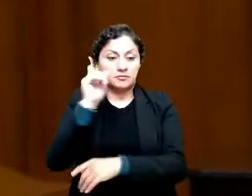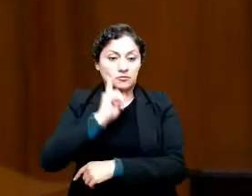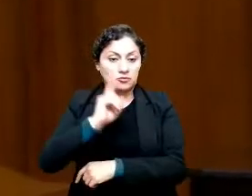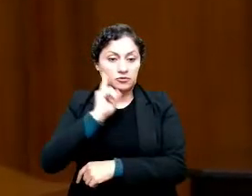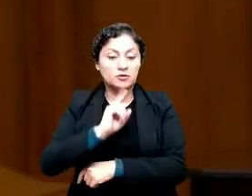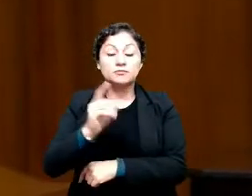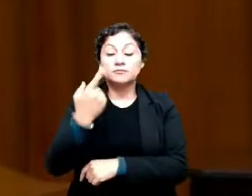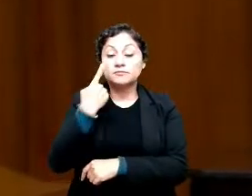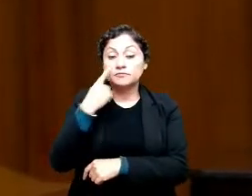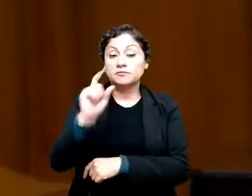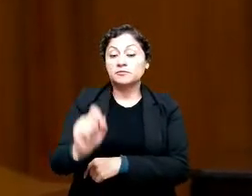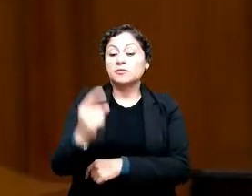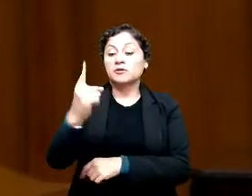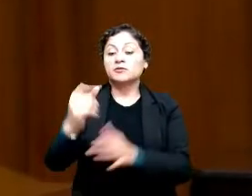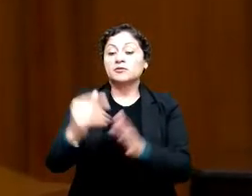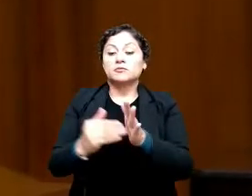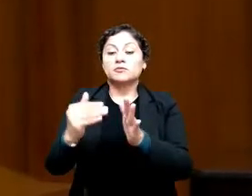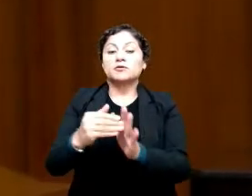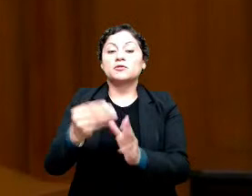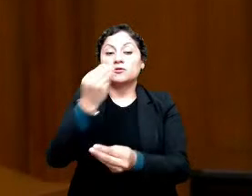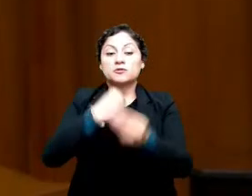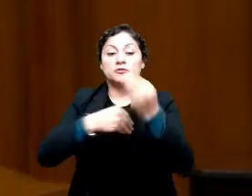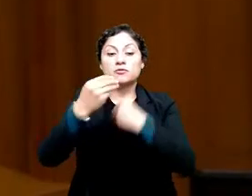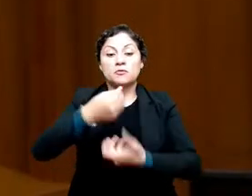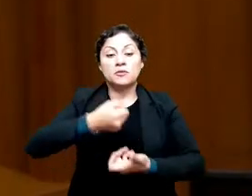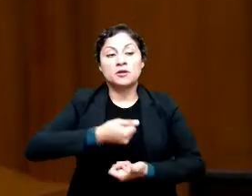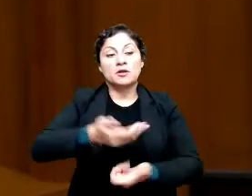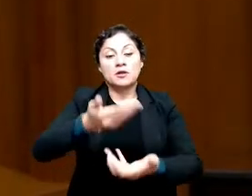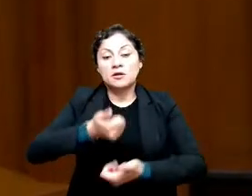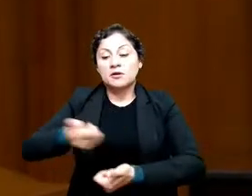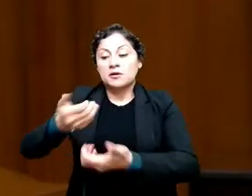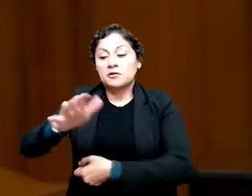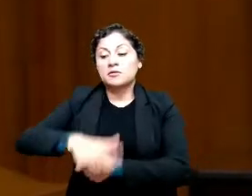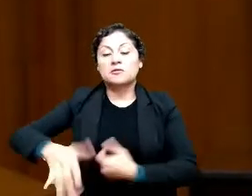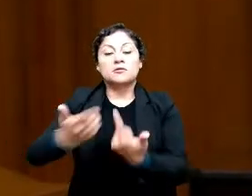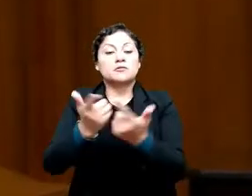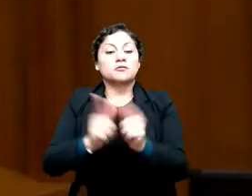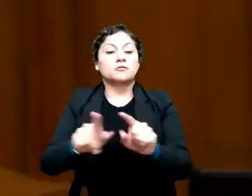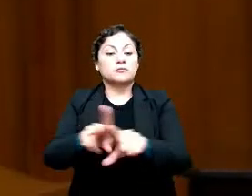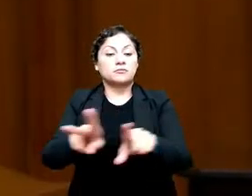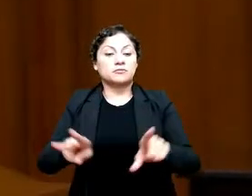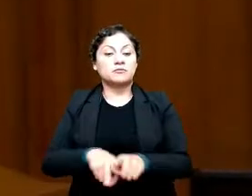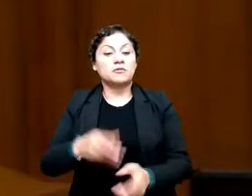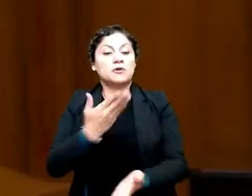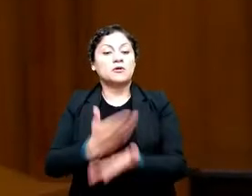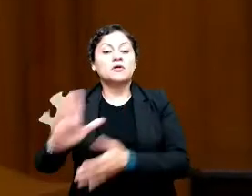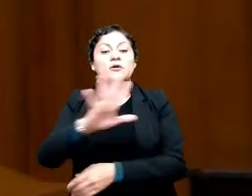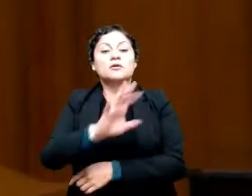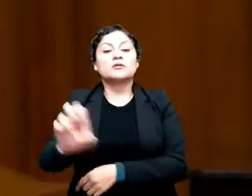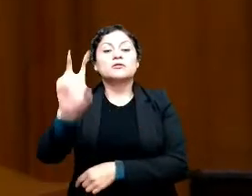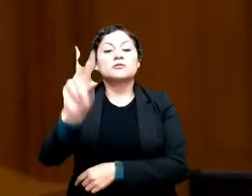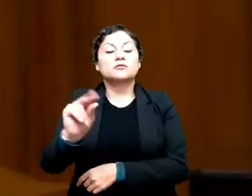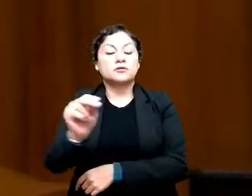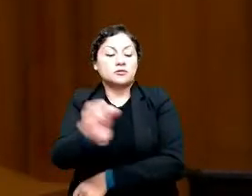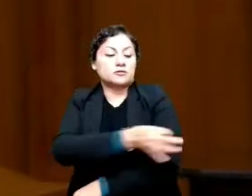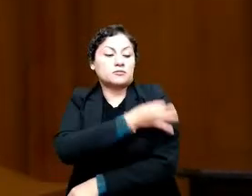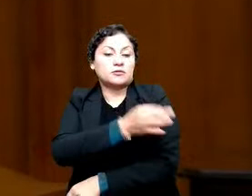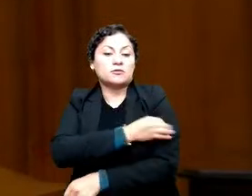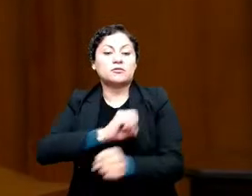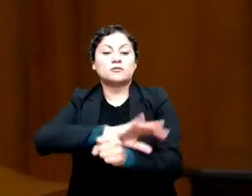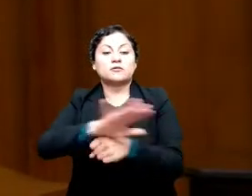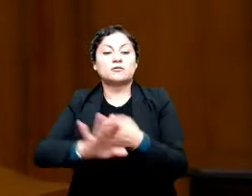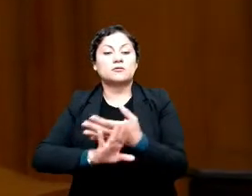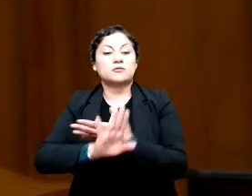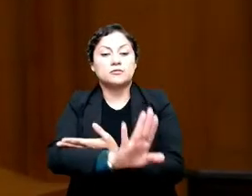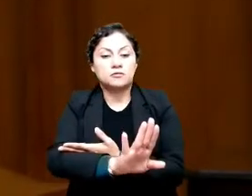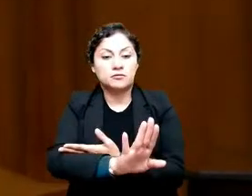21 millones de canastas alimentarias para grupos vulnerables y 580 millones de vacunas COVID.